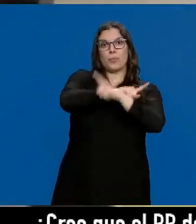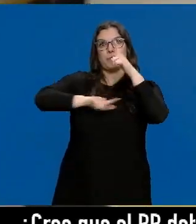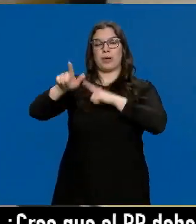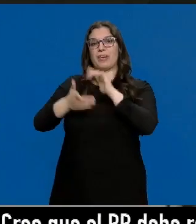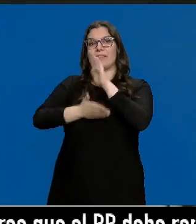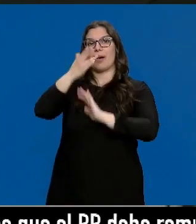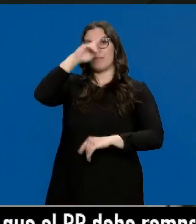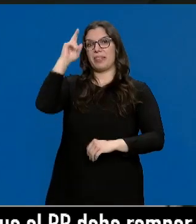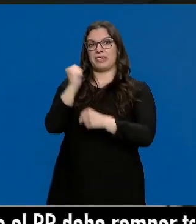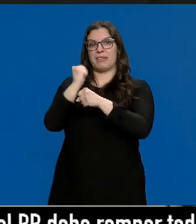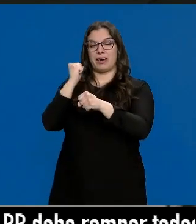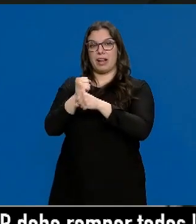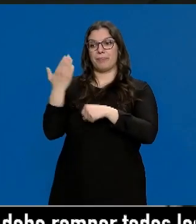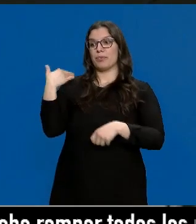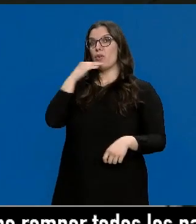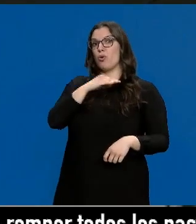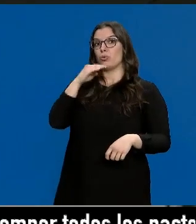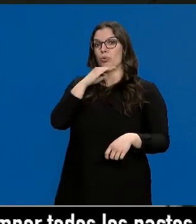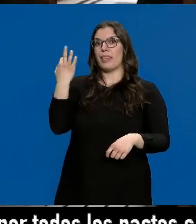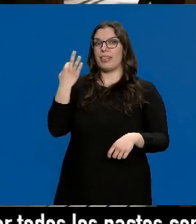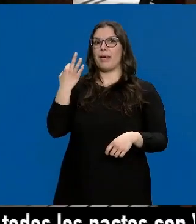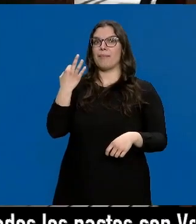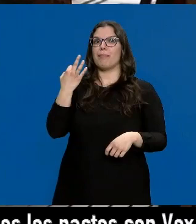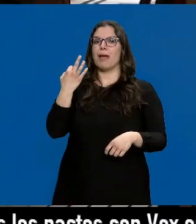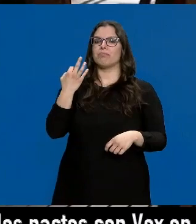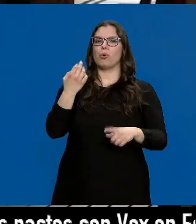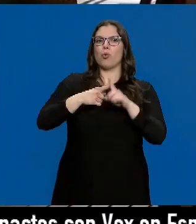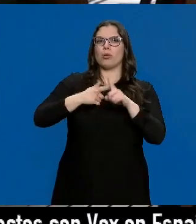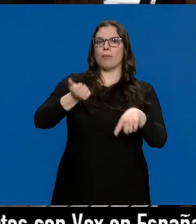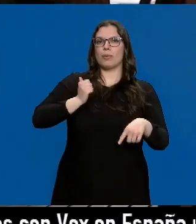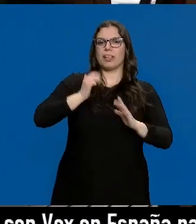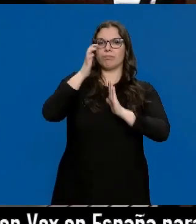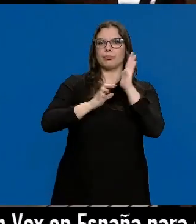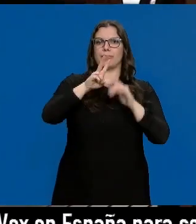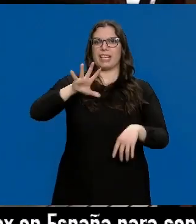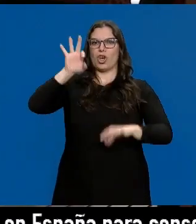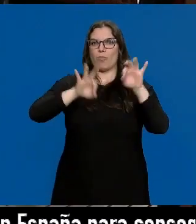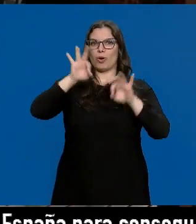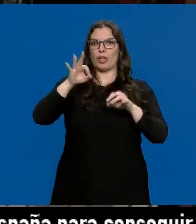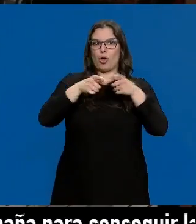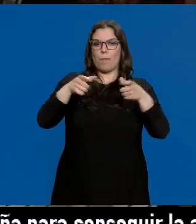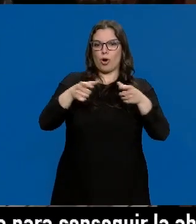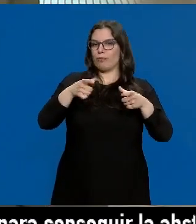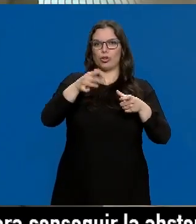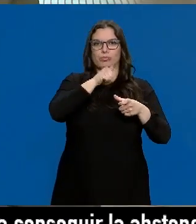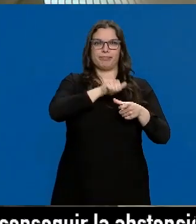Madrid a trabajar. Desde octubre tendrían que poder utilizar un abono del 25%, pero siguen